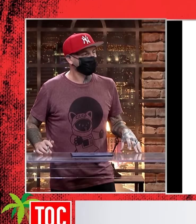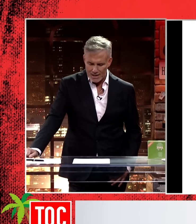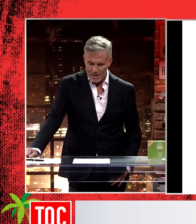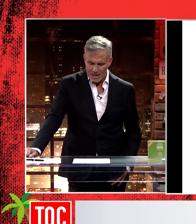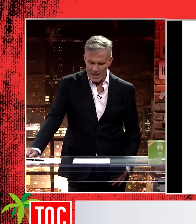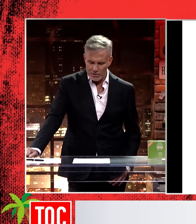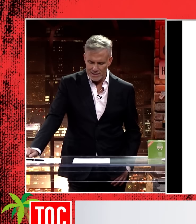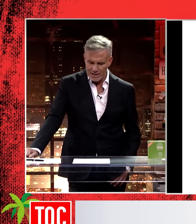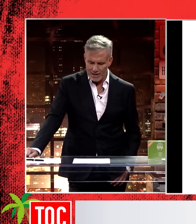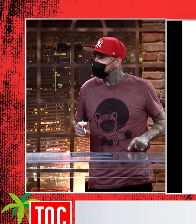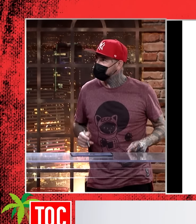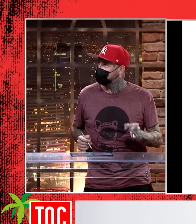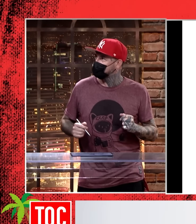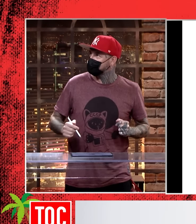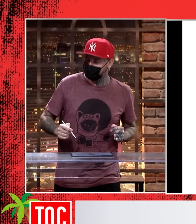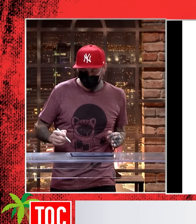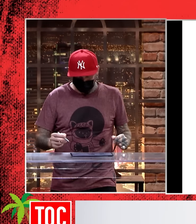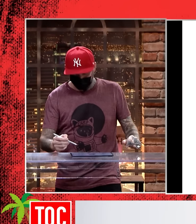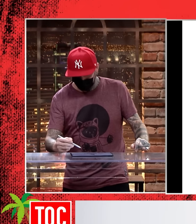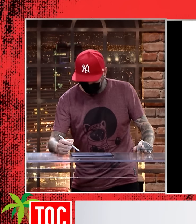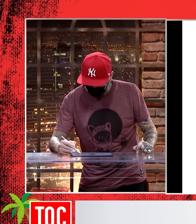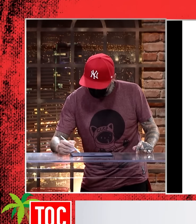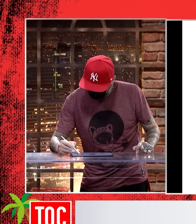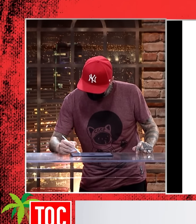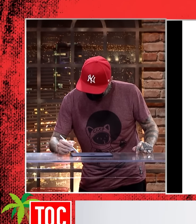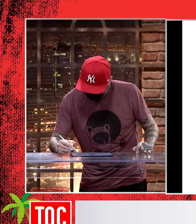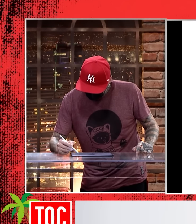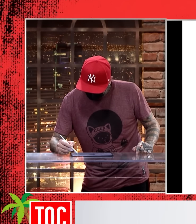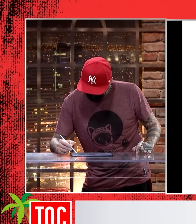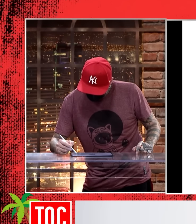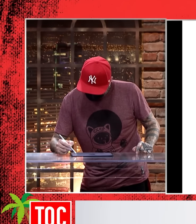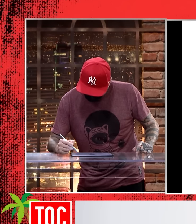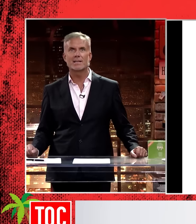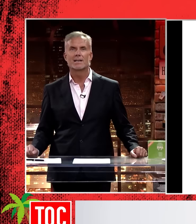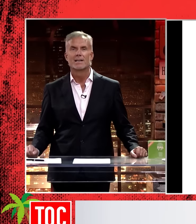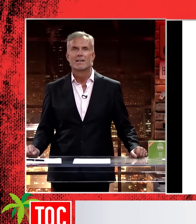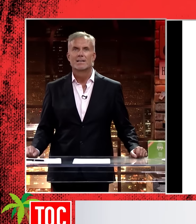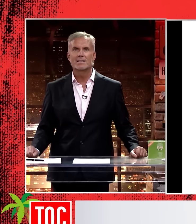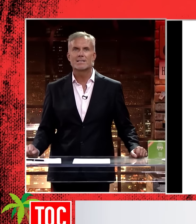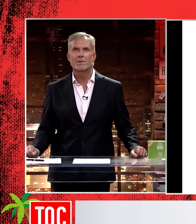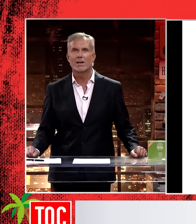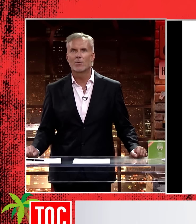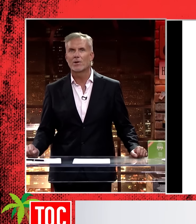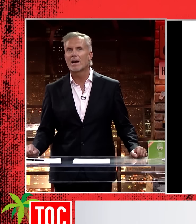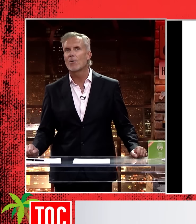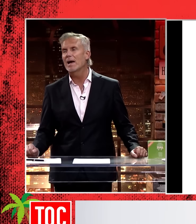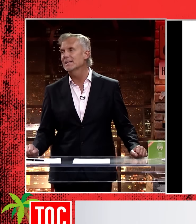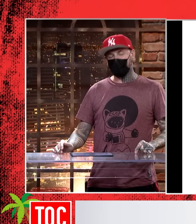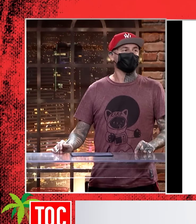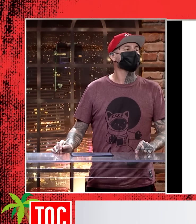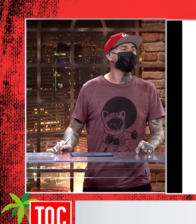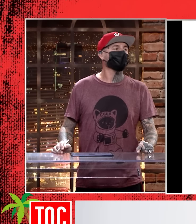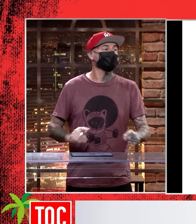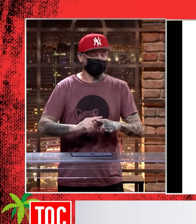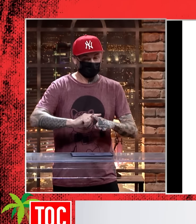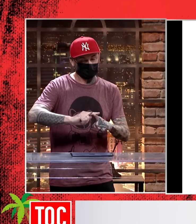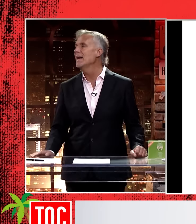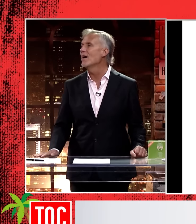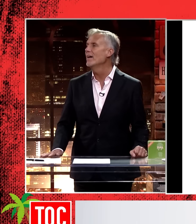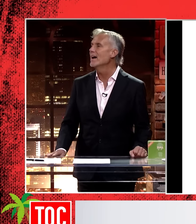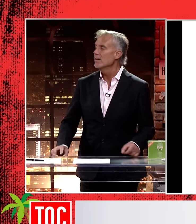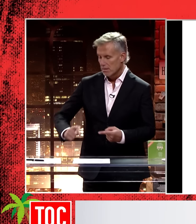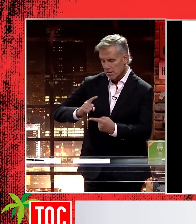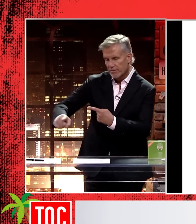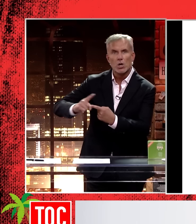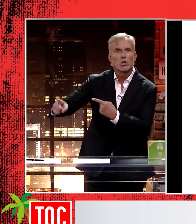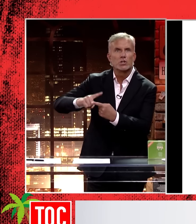Colegiala. Las dos estaban en la radio de Arica Punta Arena. Yo aún no salía en ninguna parte. Dice Miguelo, pero era buena esta canción. Esta canción